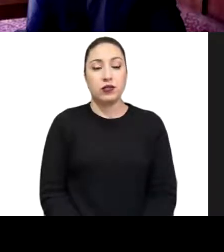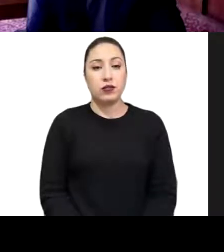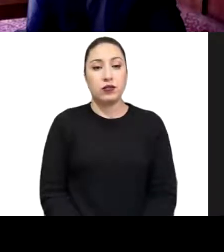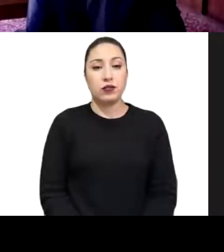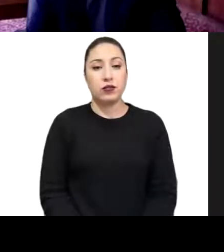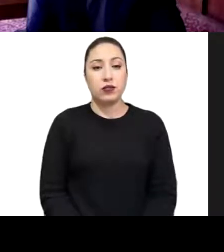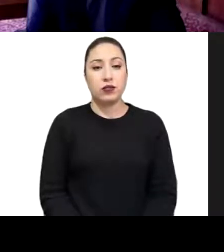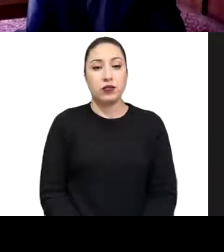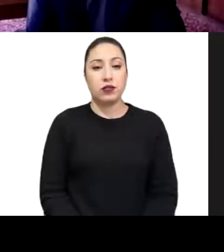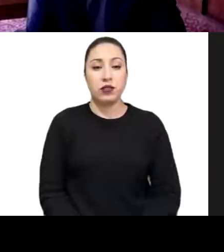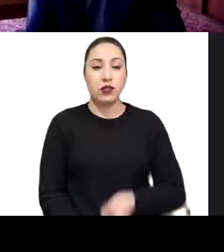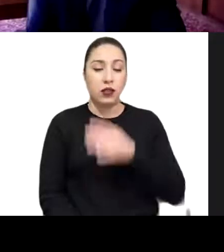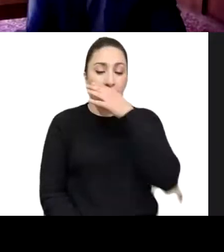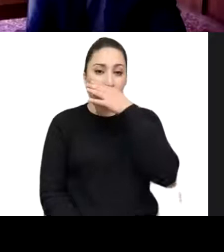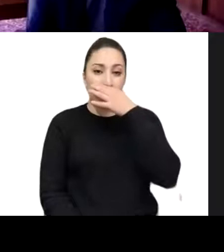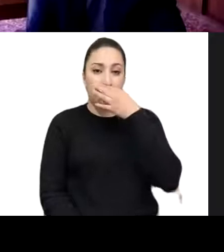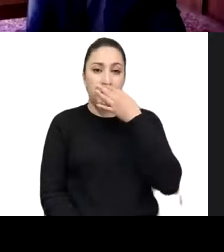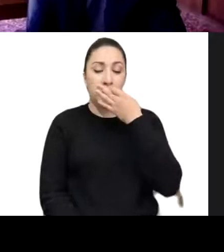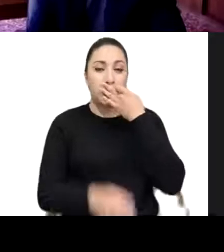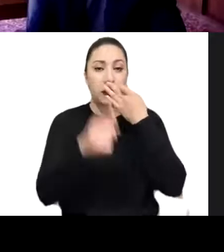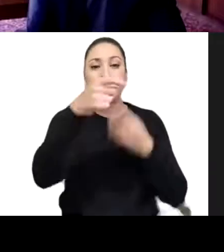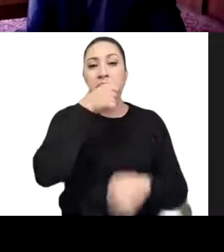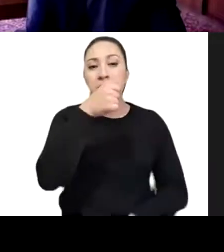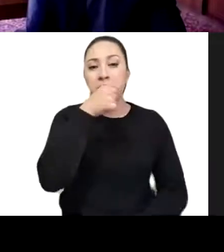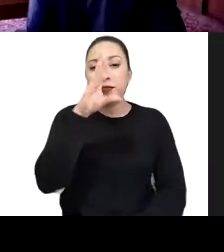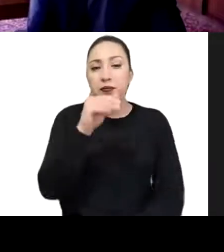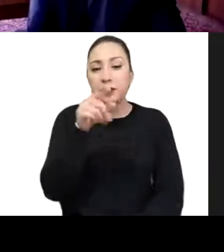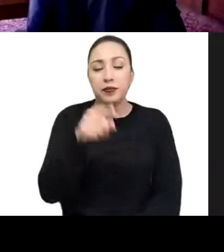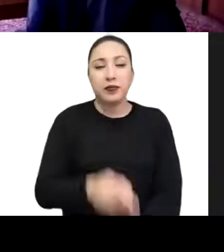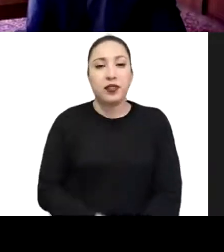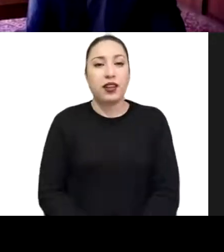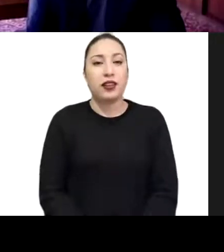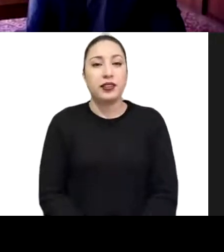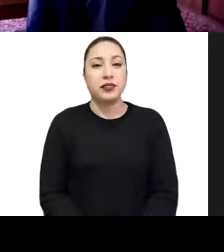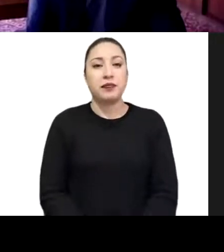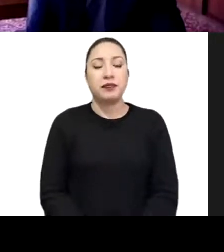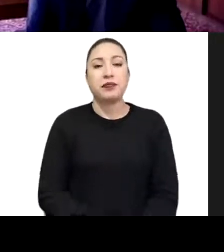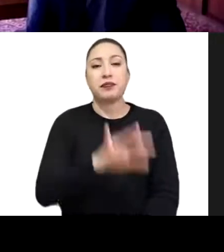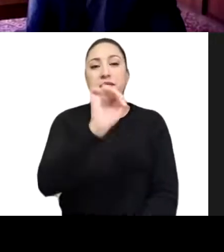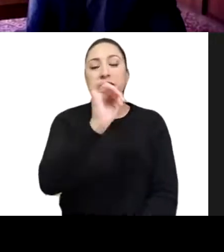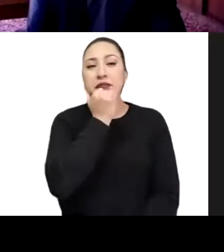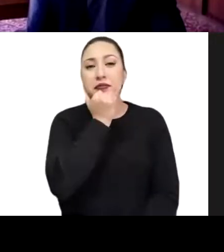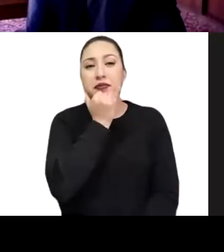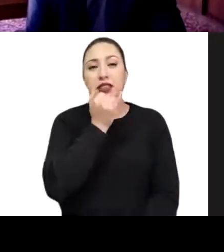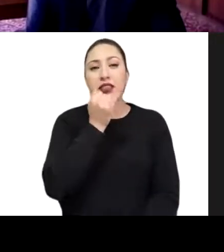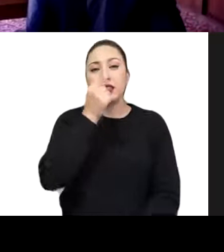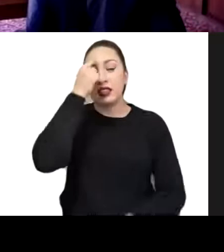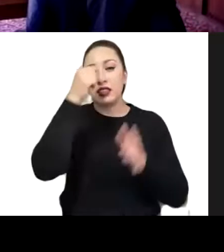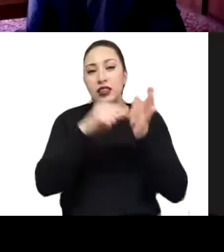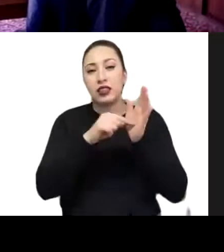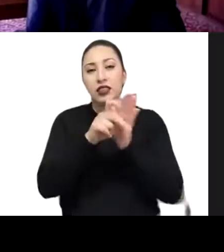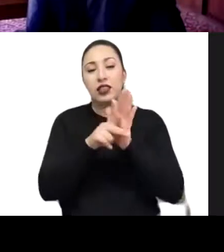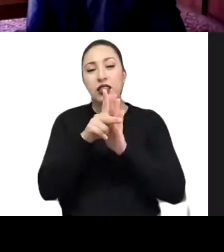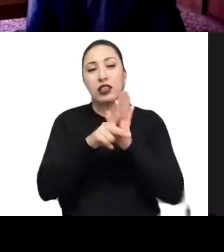Ya nos escuchamos, Eduardo. Tu micrófono. Pedía una disculpa por la omisión. Fue el video que se presentó antes de la intervención